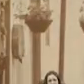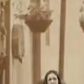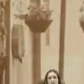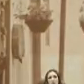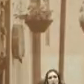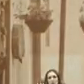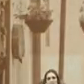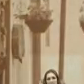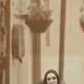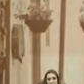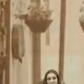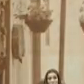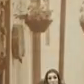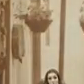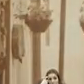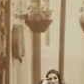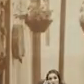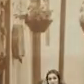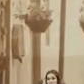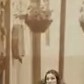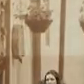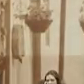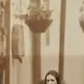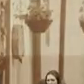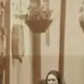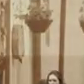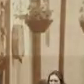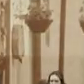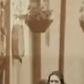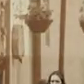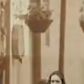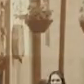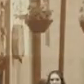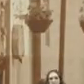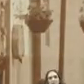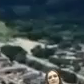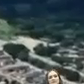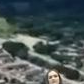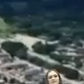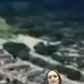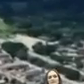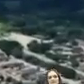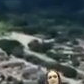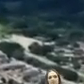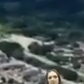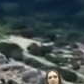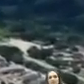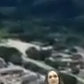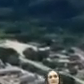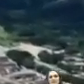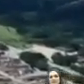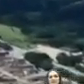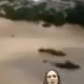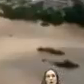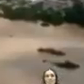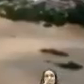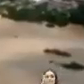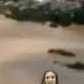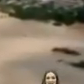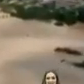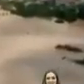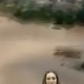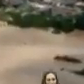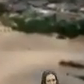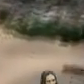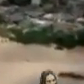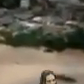gobierno evalúa la magnitud de la situación para encaminar, por supuesto, las ayudas necesarias. Las regiones noreste y sureste de Brasil, a